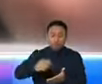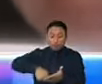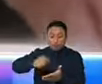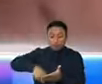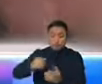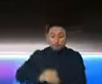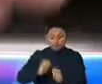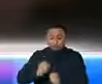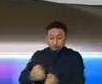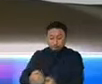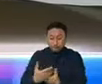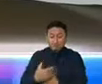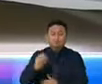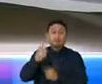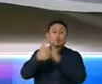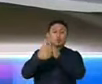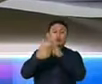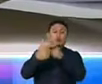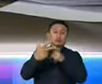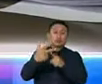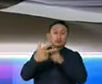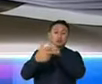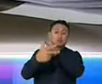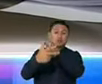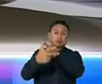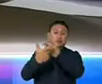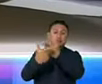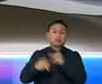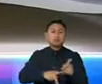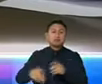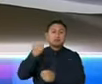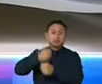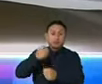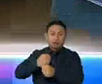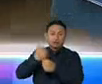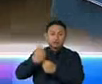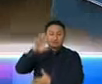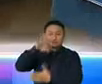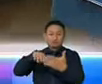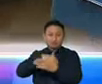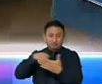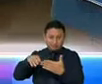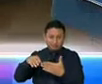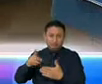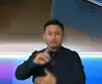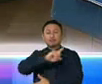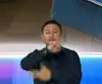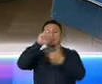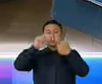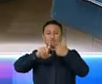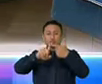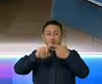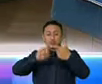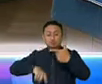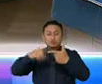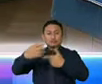entregar 3 productos. El primero donde se detalle el plan de trabajo y el cronograma. El segundo, la presentación de un informe donde se